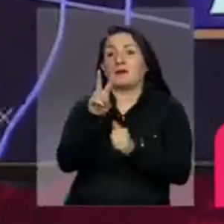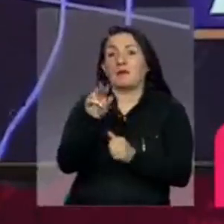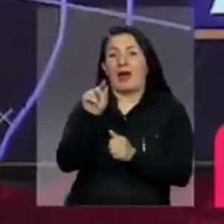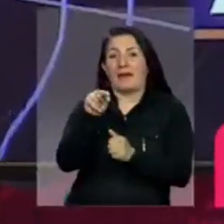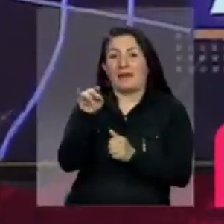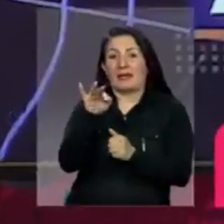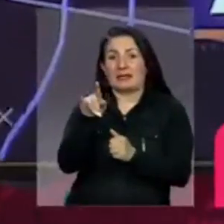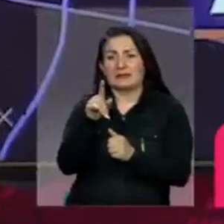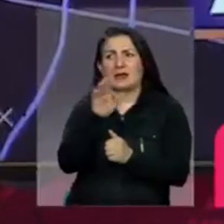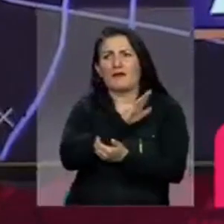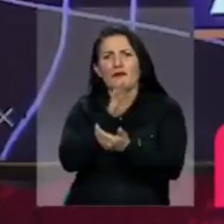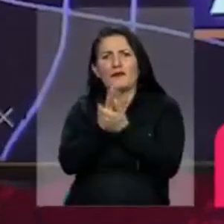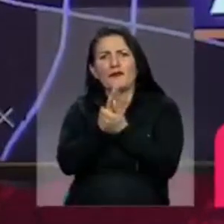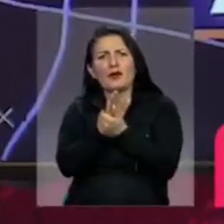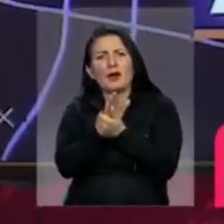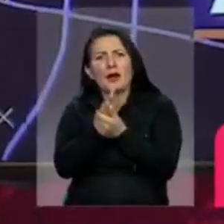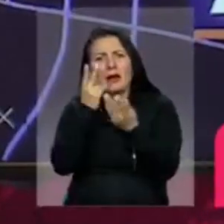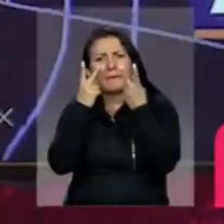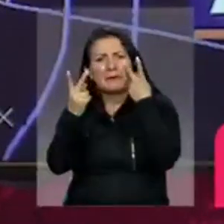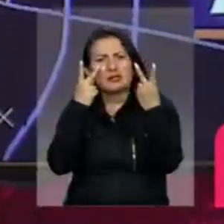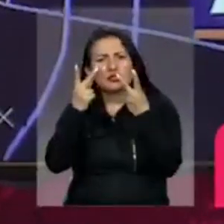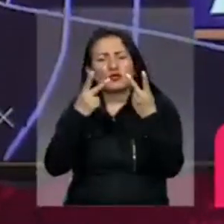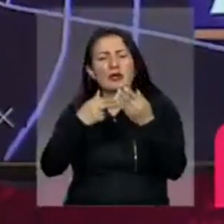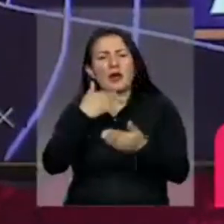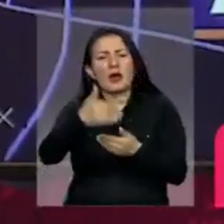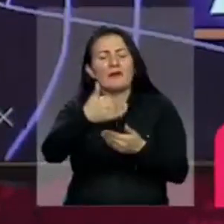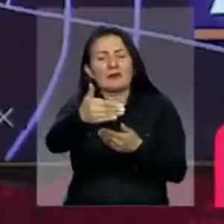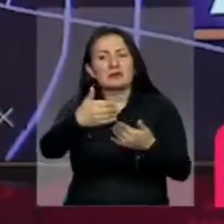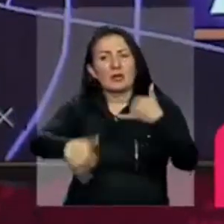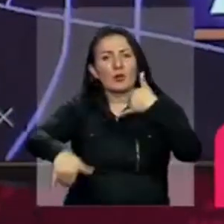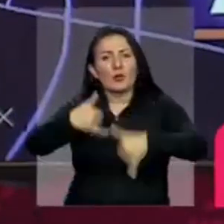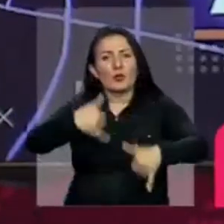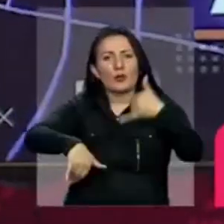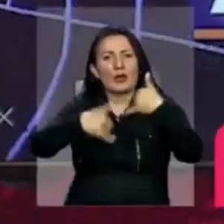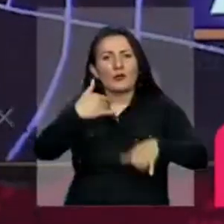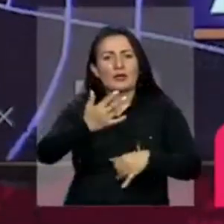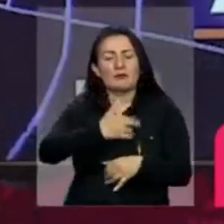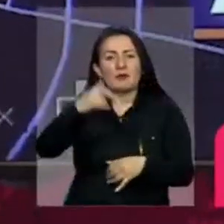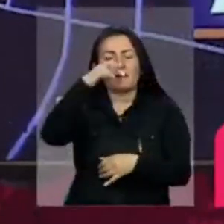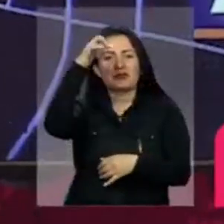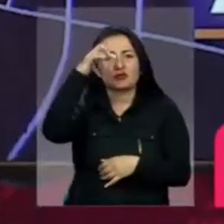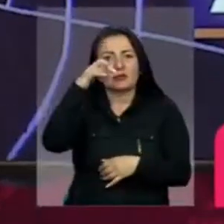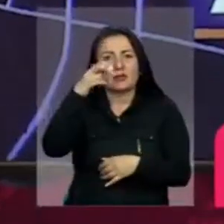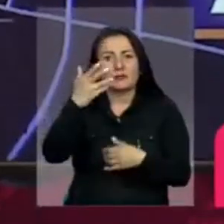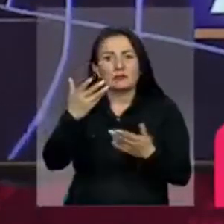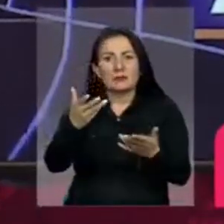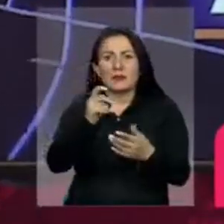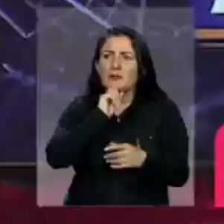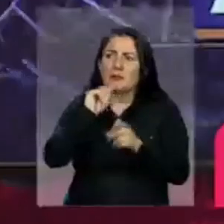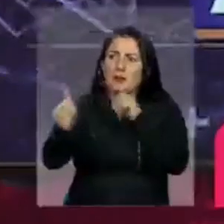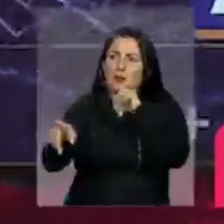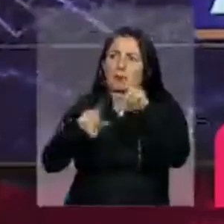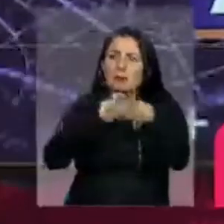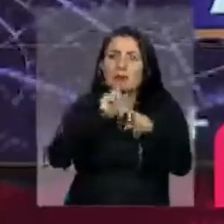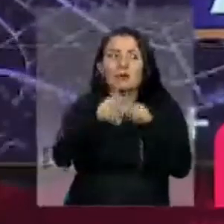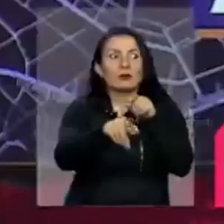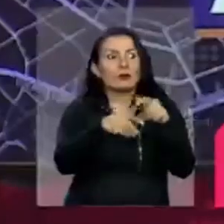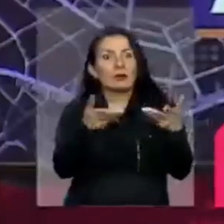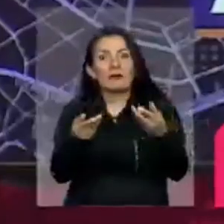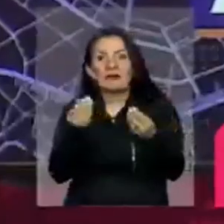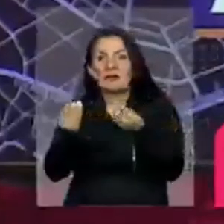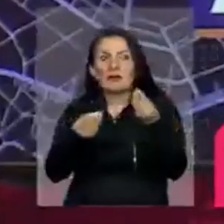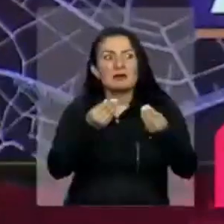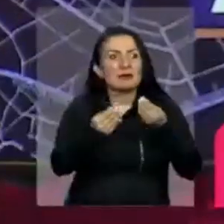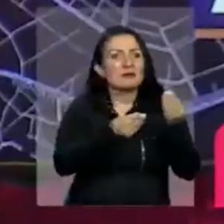canal en el torneo División Avanza, donde había muchas jugadoras profesionales les pregunté a todas, y bueno, ¿qué vas a hacer?